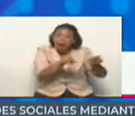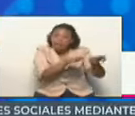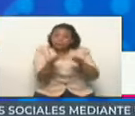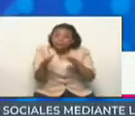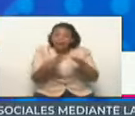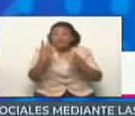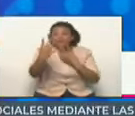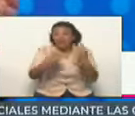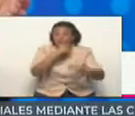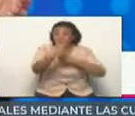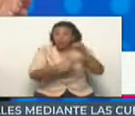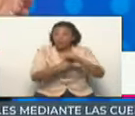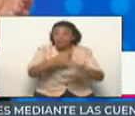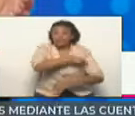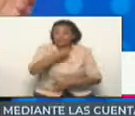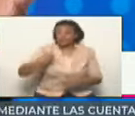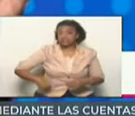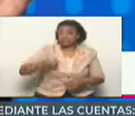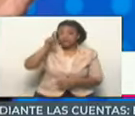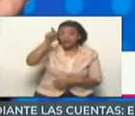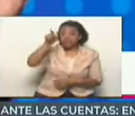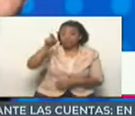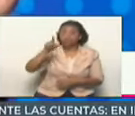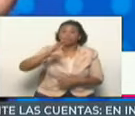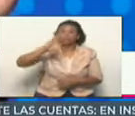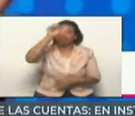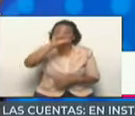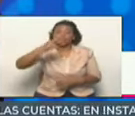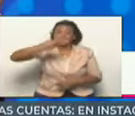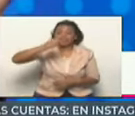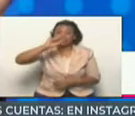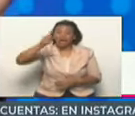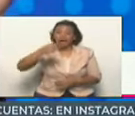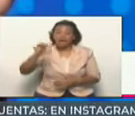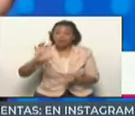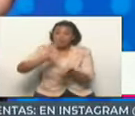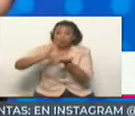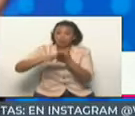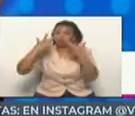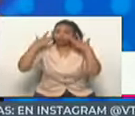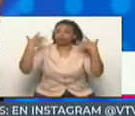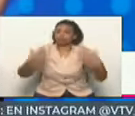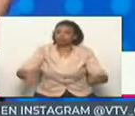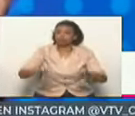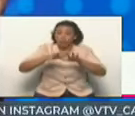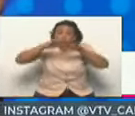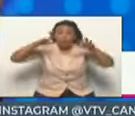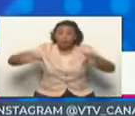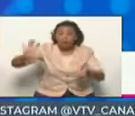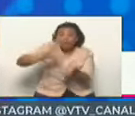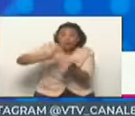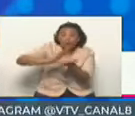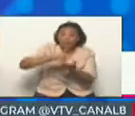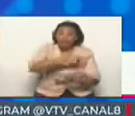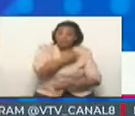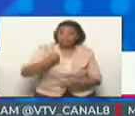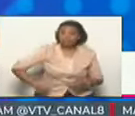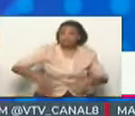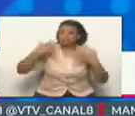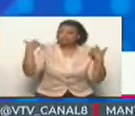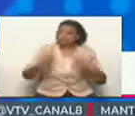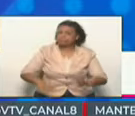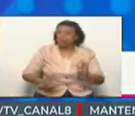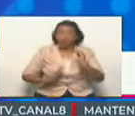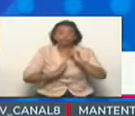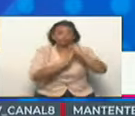Feria Internacional de Shanghái. Shanghái, una ciudad impresionante, una región impresionante, que es la punta